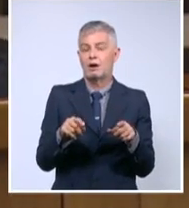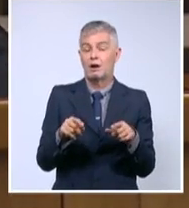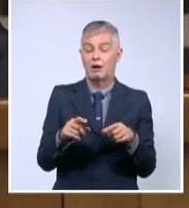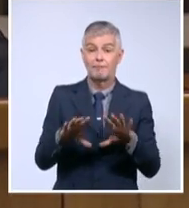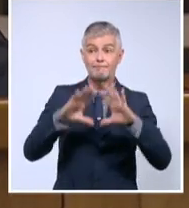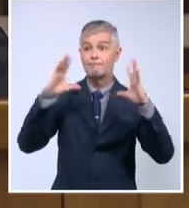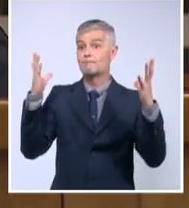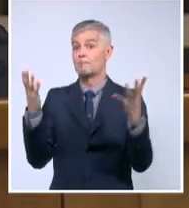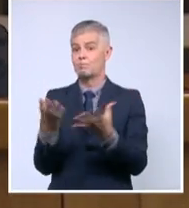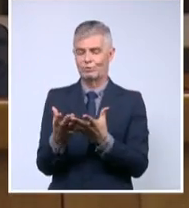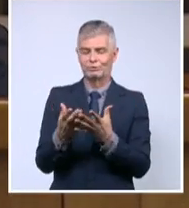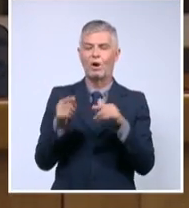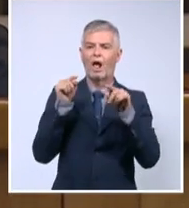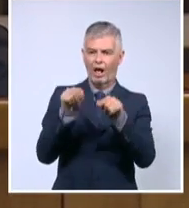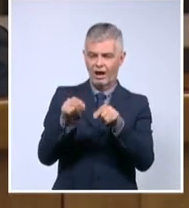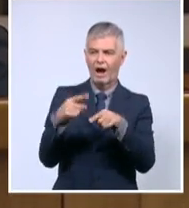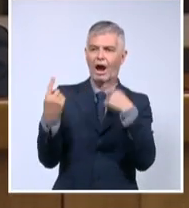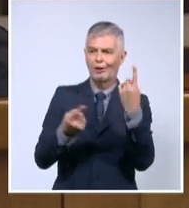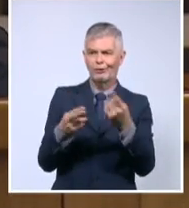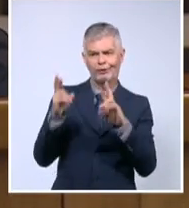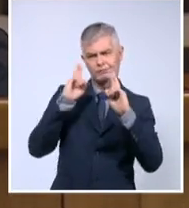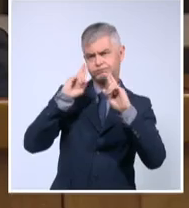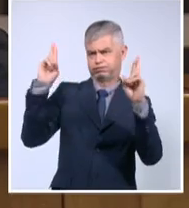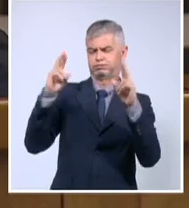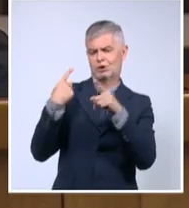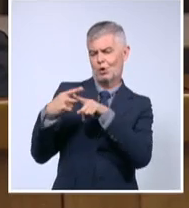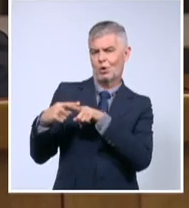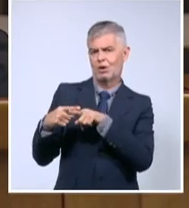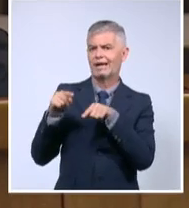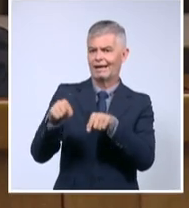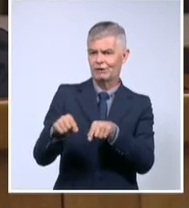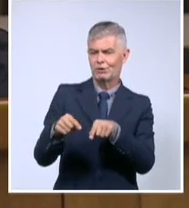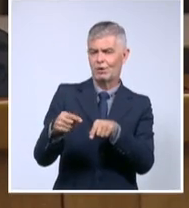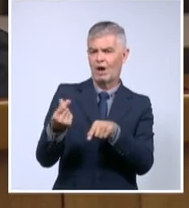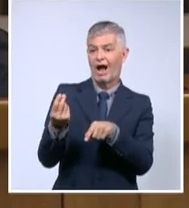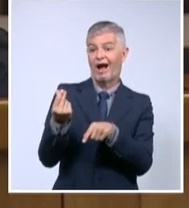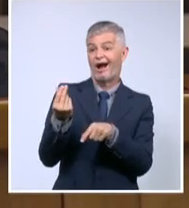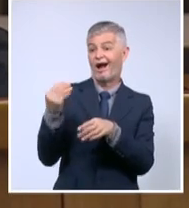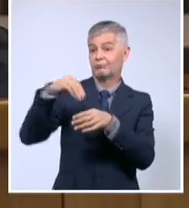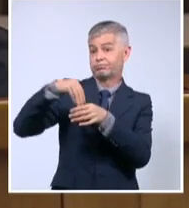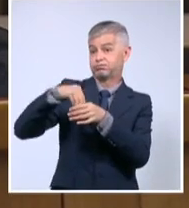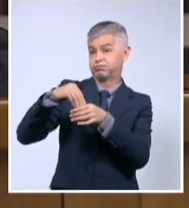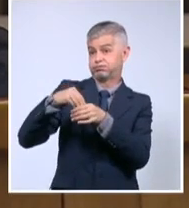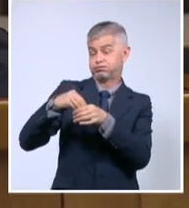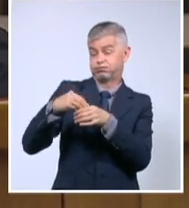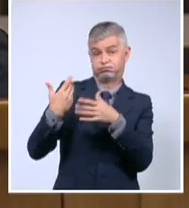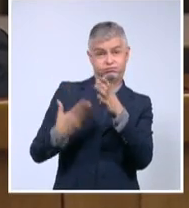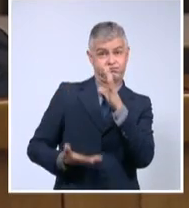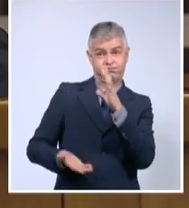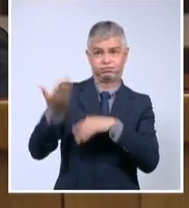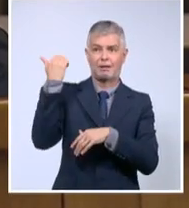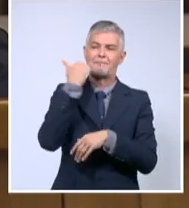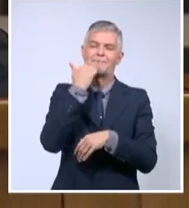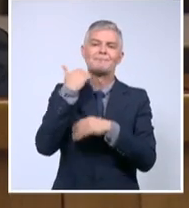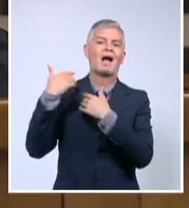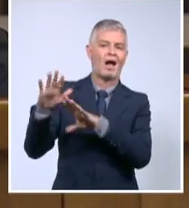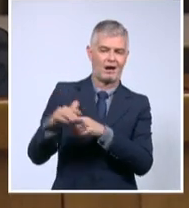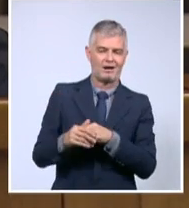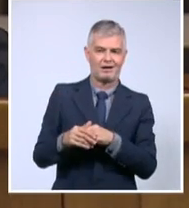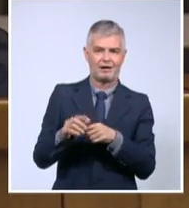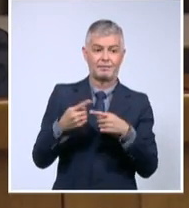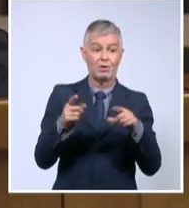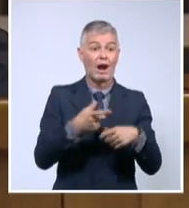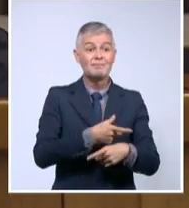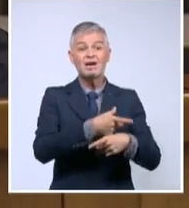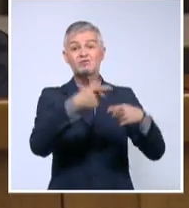disfrutan unos pocos, han alcanzado con la pandemia ganancias inéditas. Y de cara a las mayorías, el panorama no es